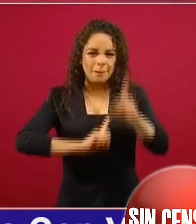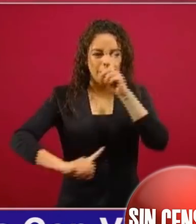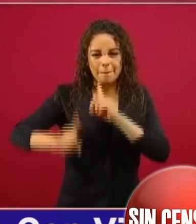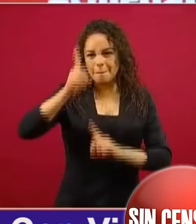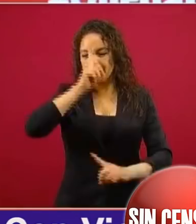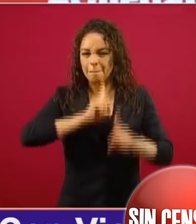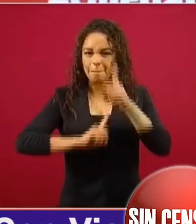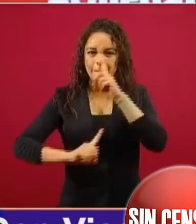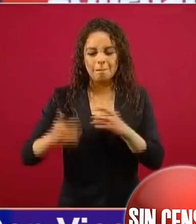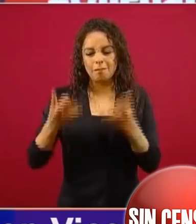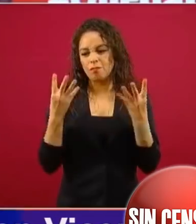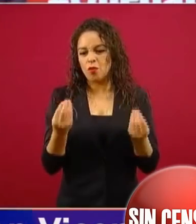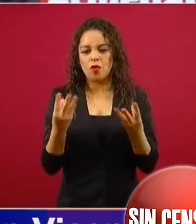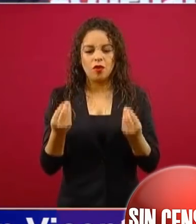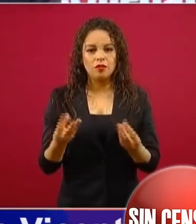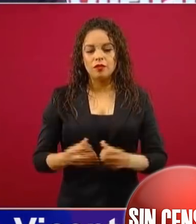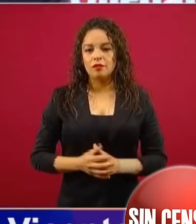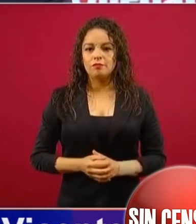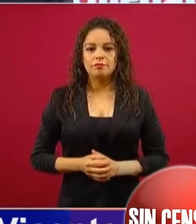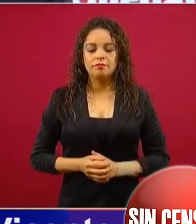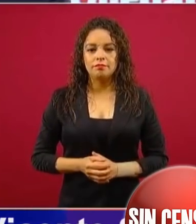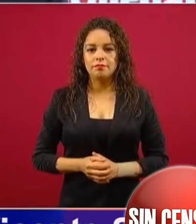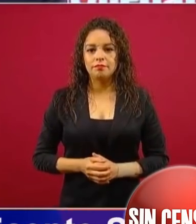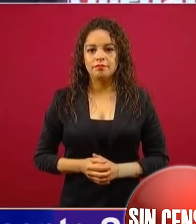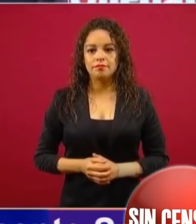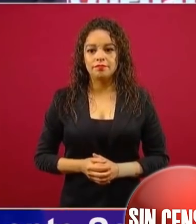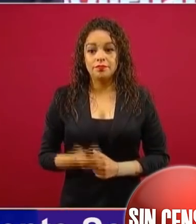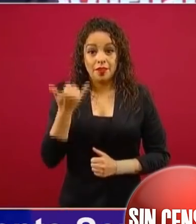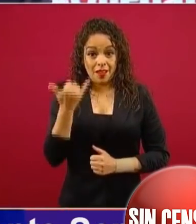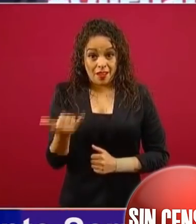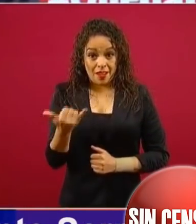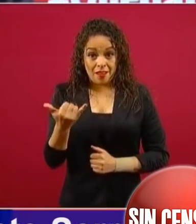pero además con mucho costo.